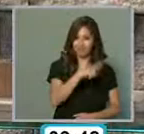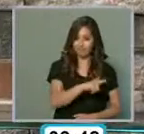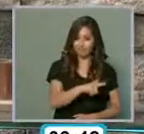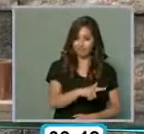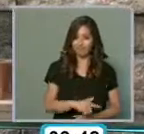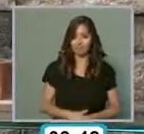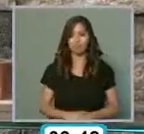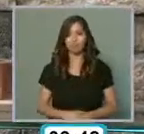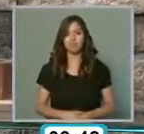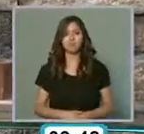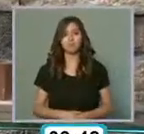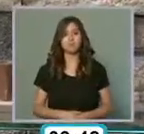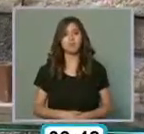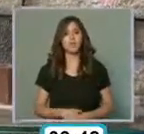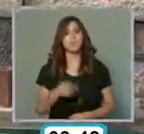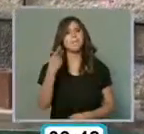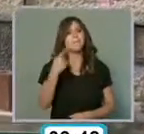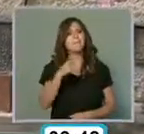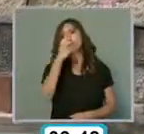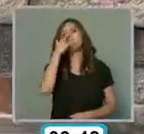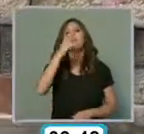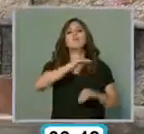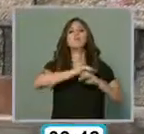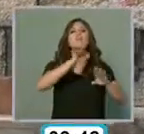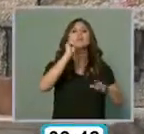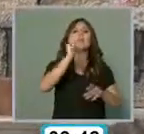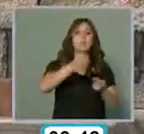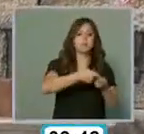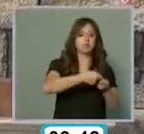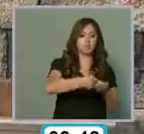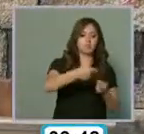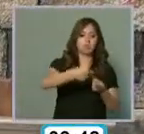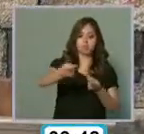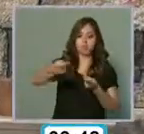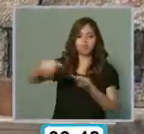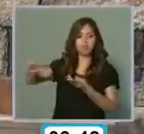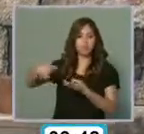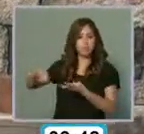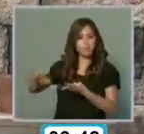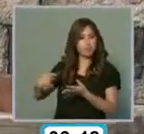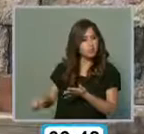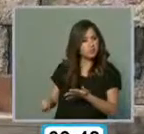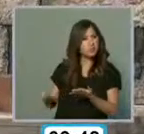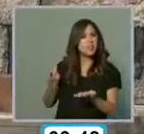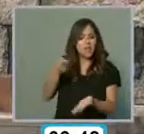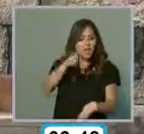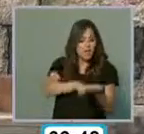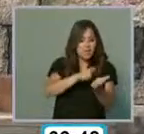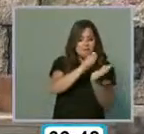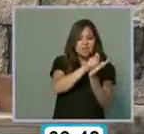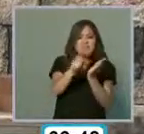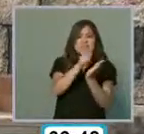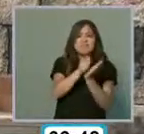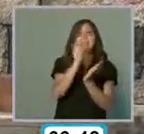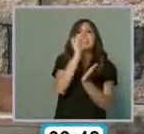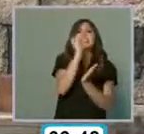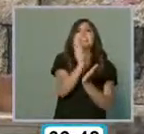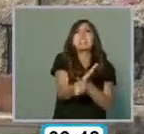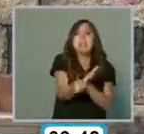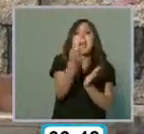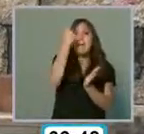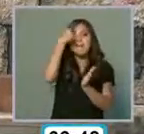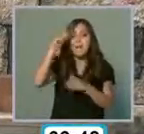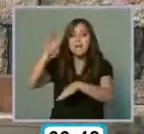el mensaje. O sea, por ejemplo, los flyers que se repartían, los folletos que se repartían, ¿qué decían? O sea, para poder como